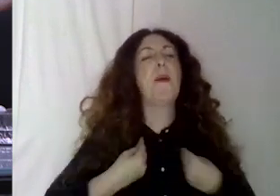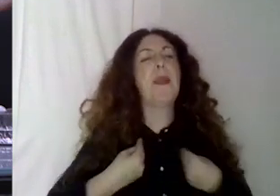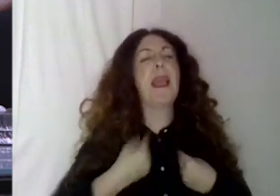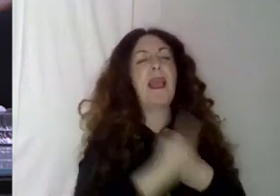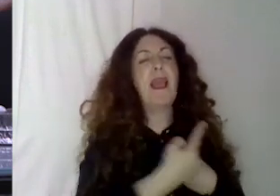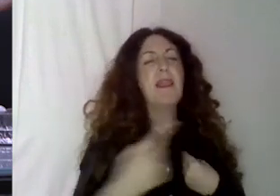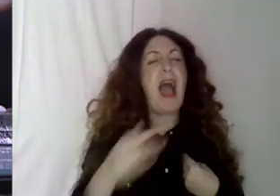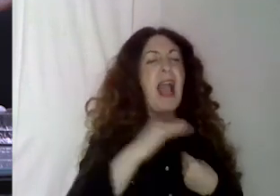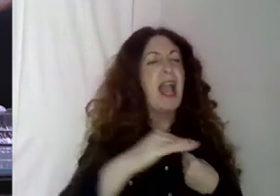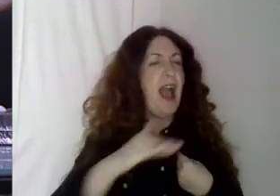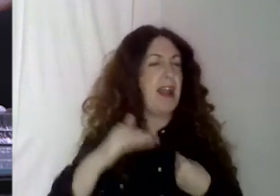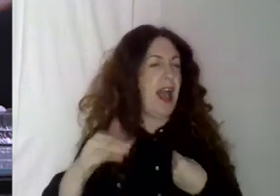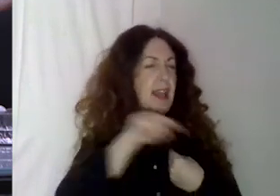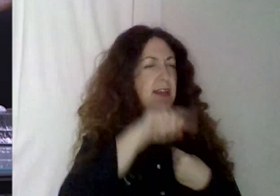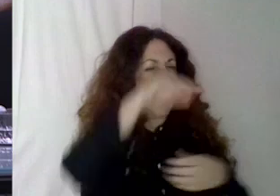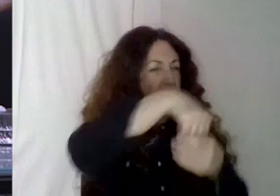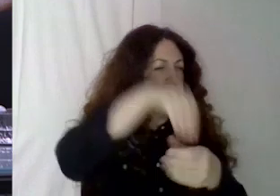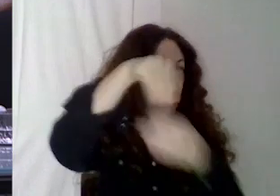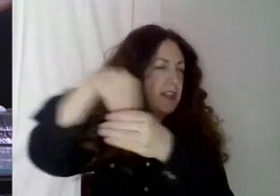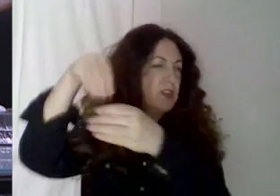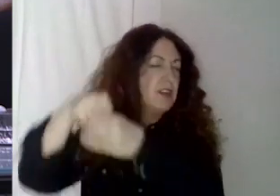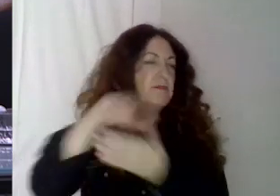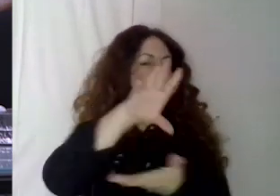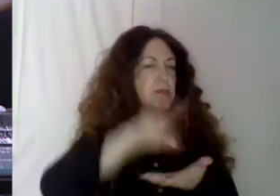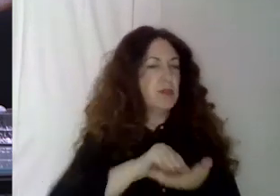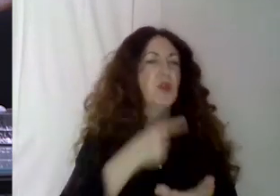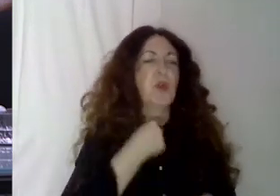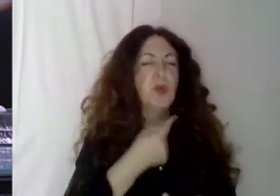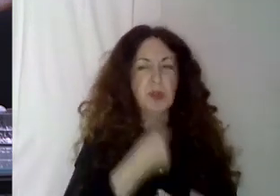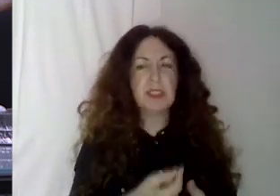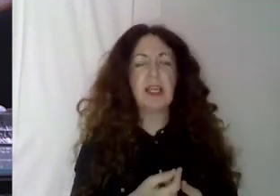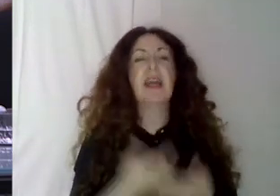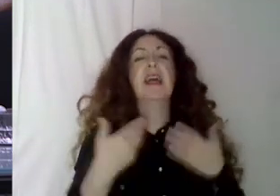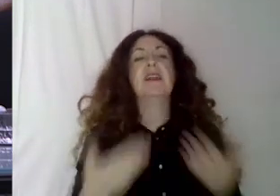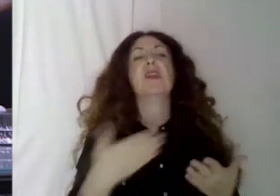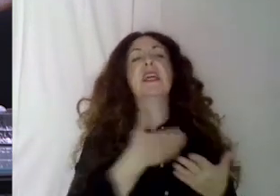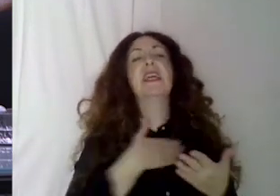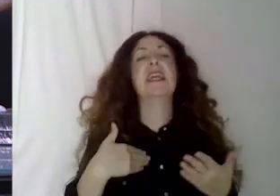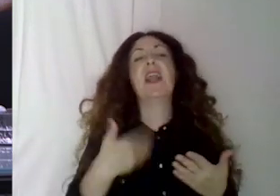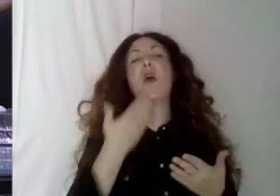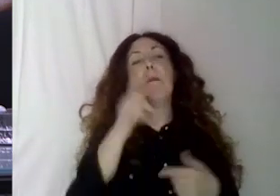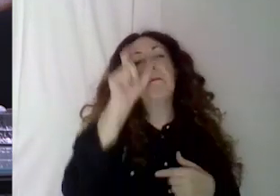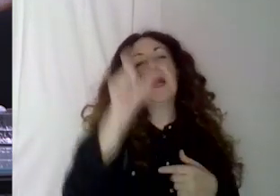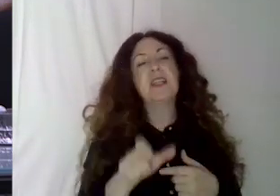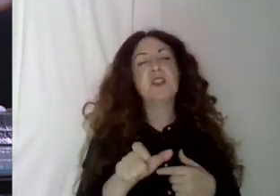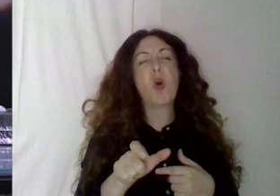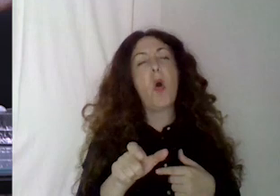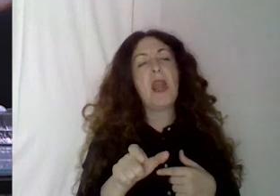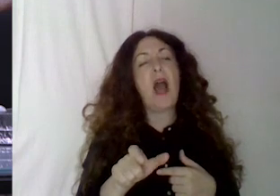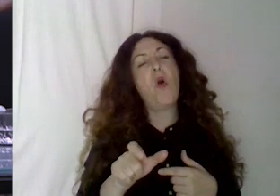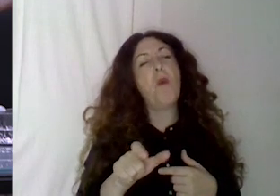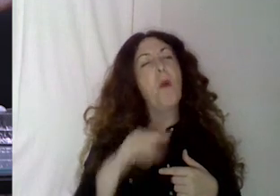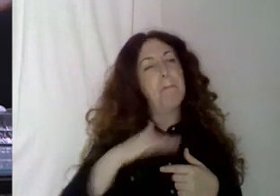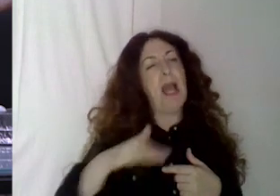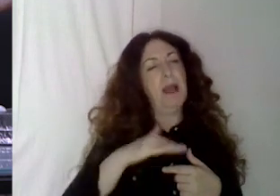conjetura y por eso yo decía, nos vemos a nosotros en ellos más que realmente verlos a ellos. Entonces, yo estoy acabando, porque